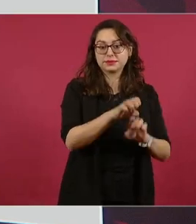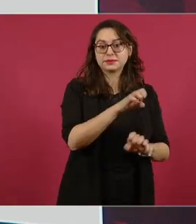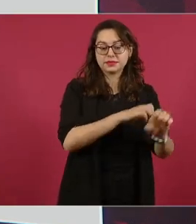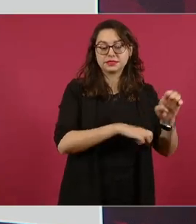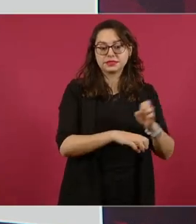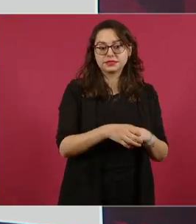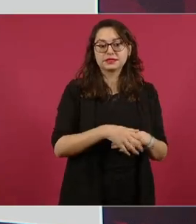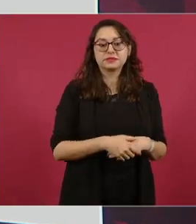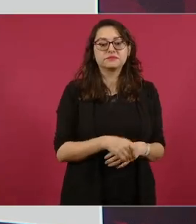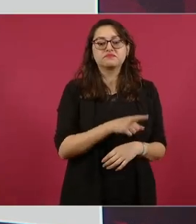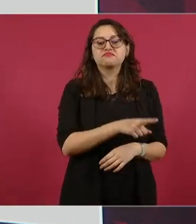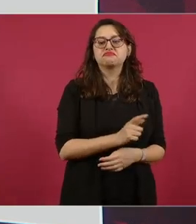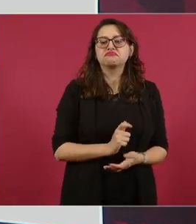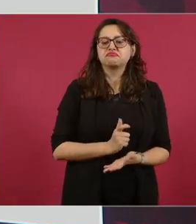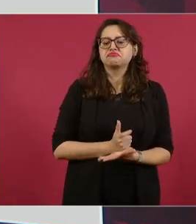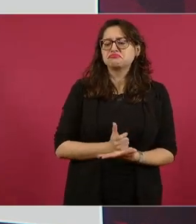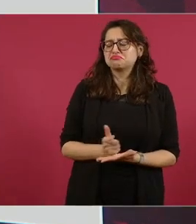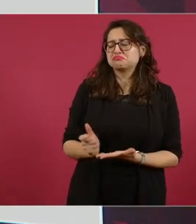baratos,